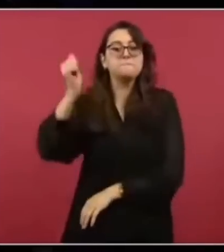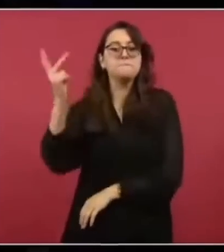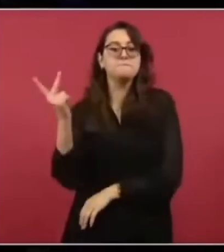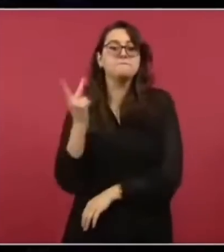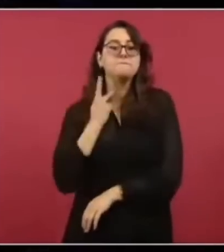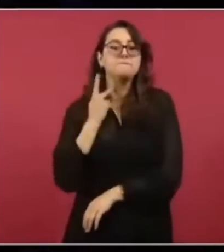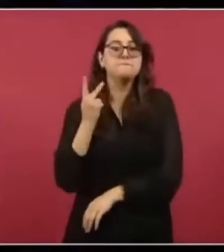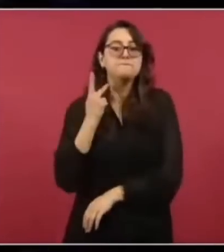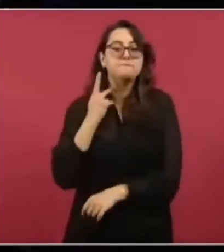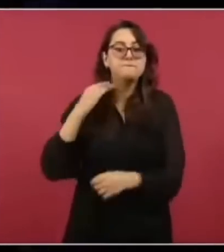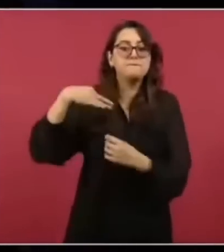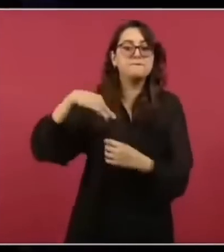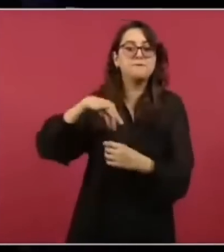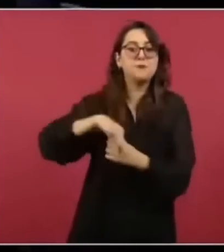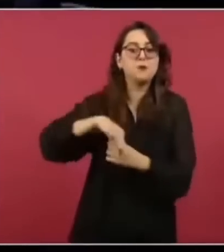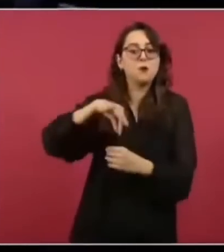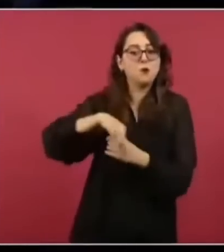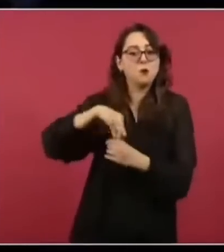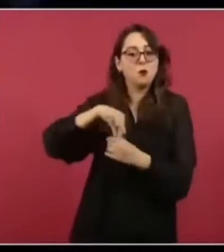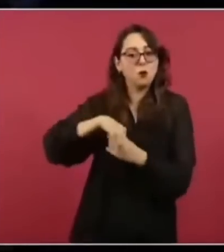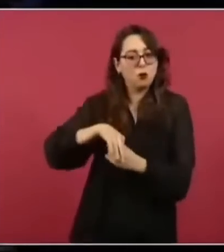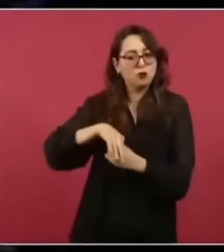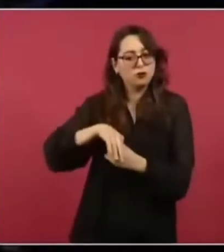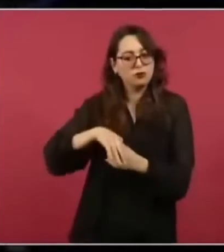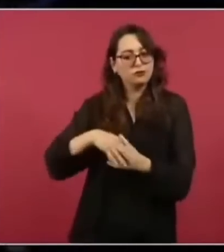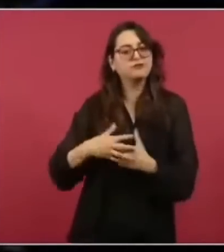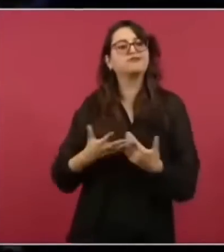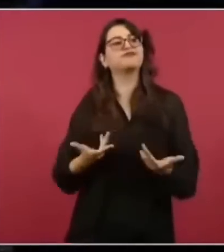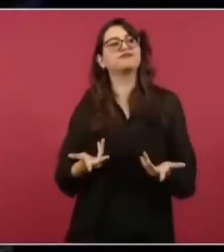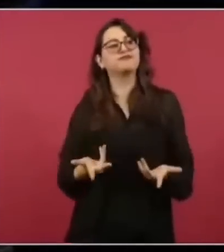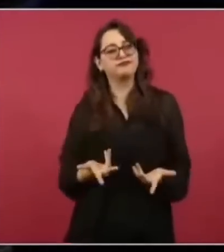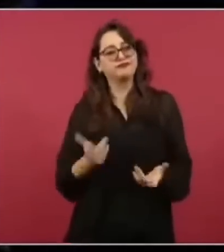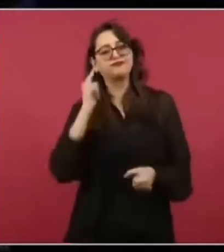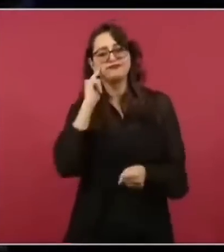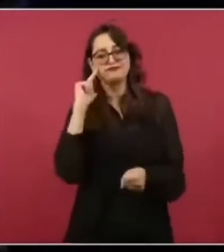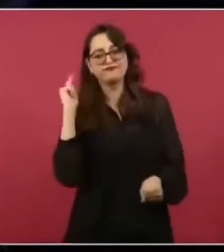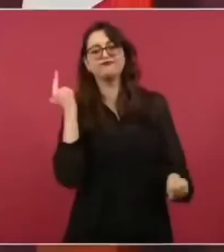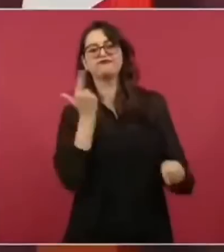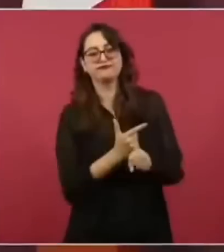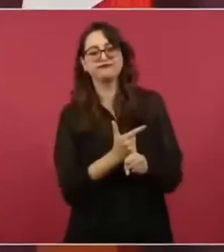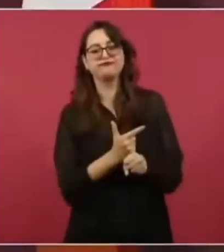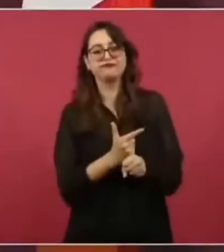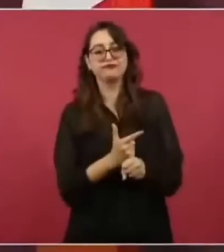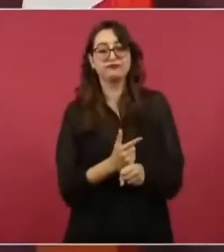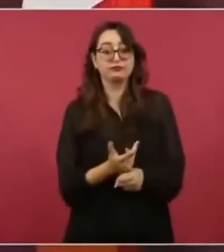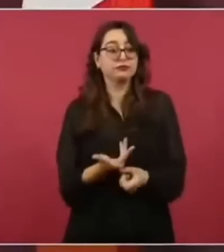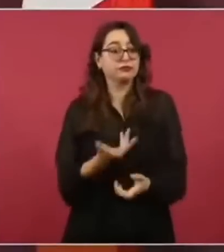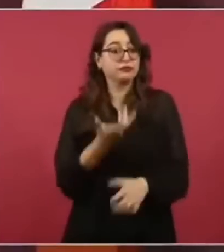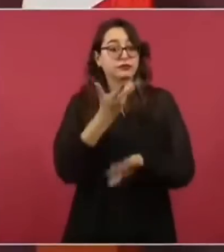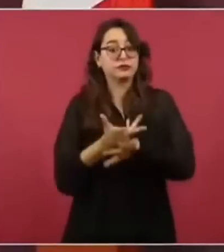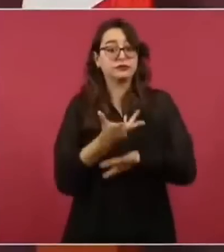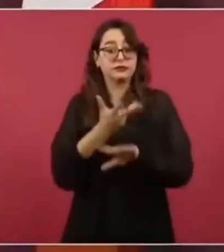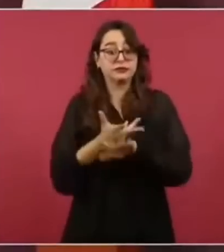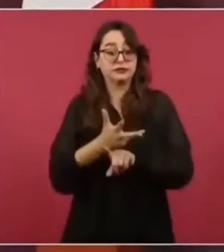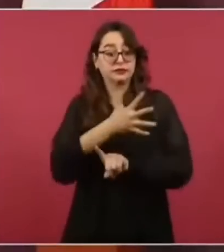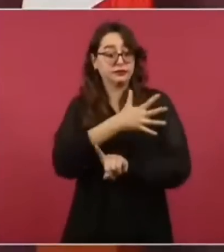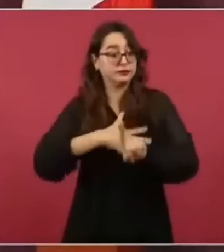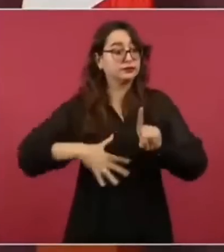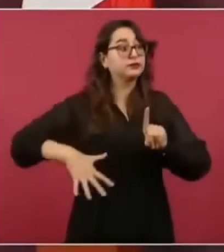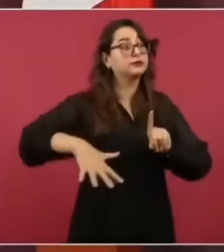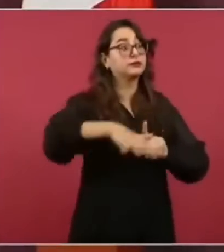Así debemos ver lo que está sucediendo al interior de los Estados Unidos de